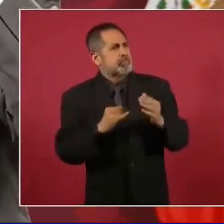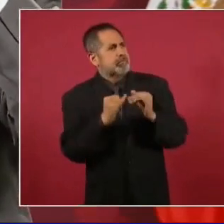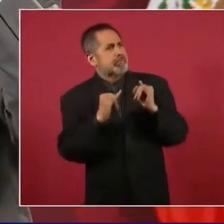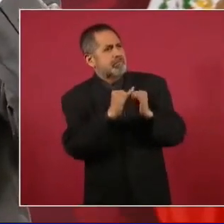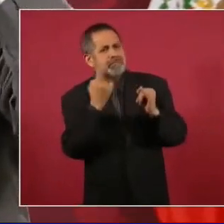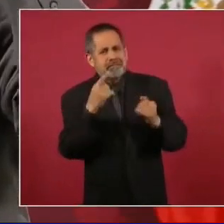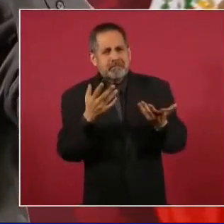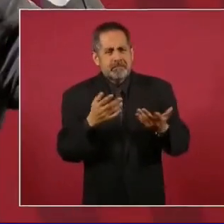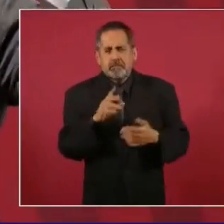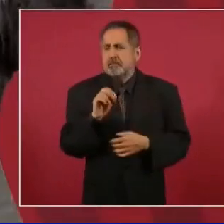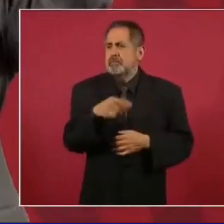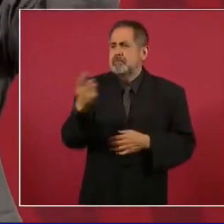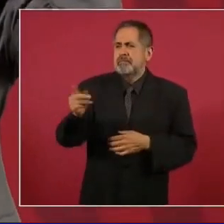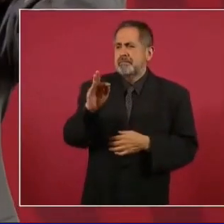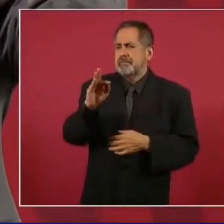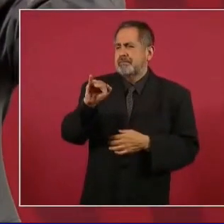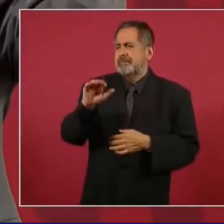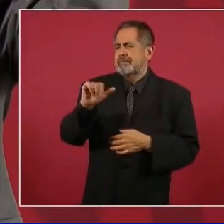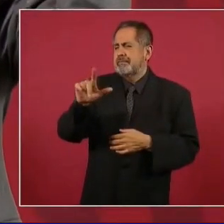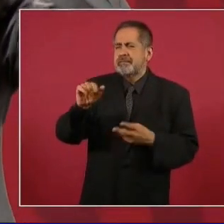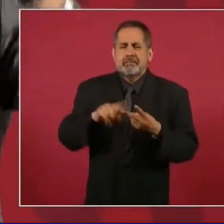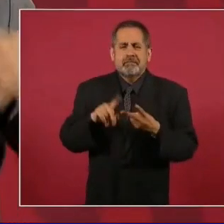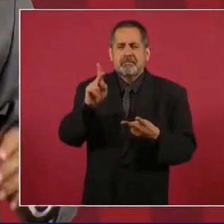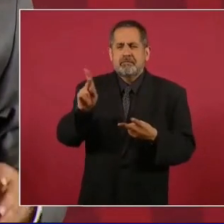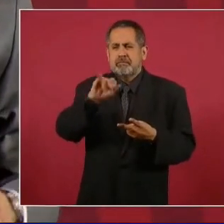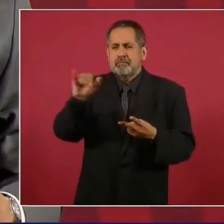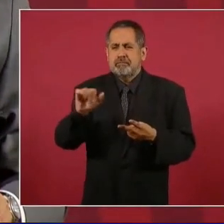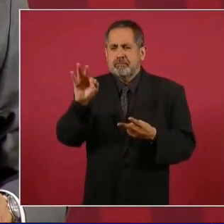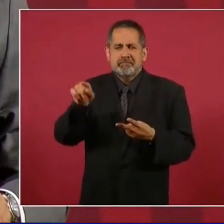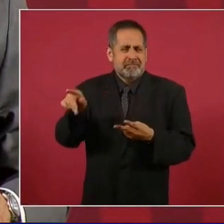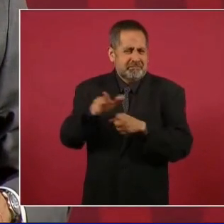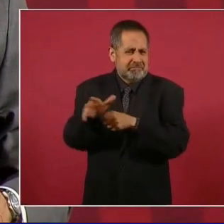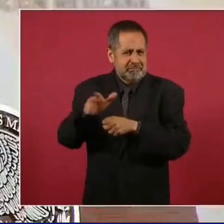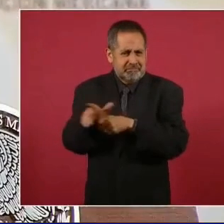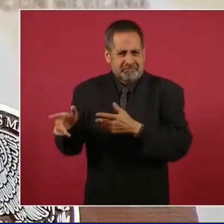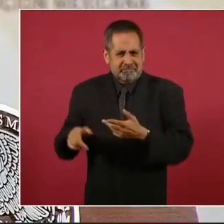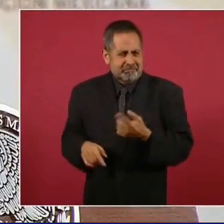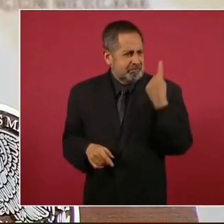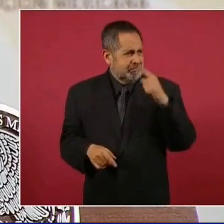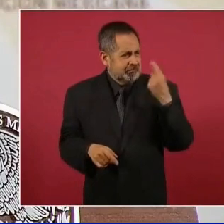o la Fiscalía o el Poder Judicial.